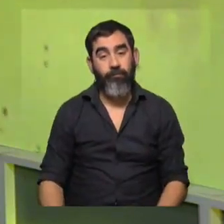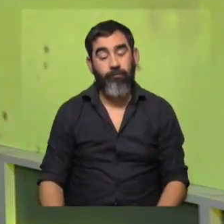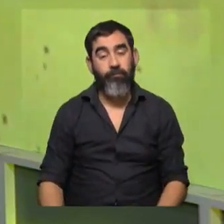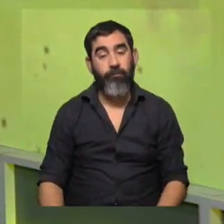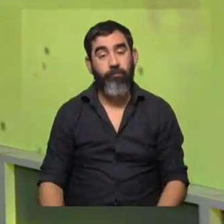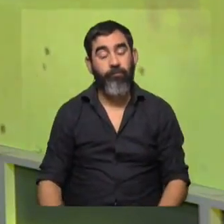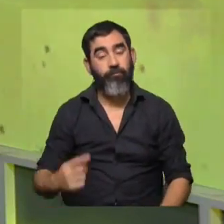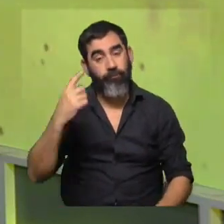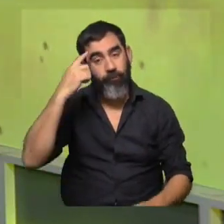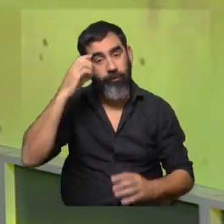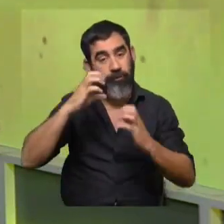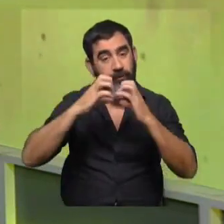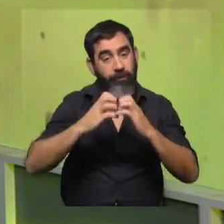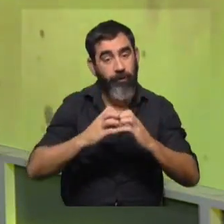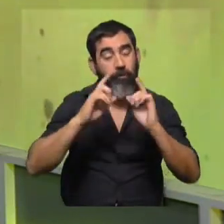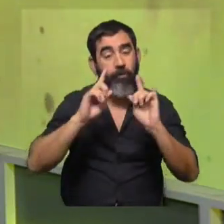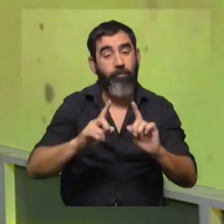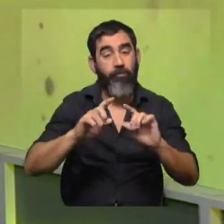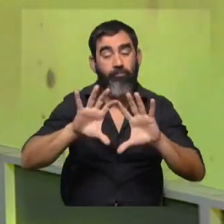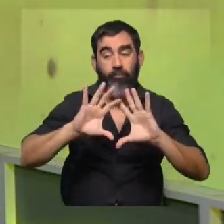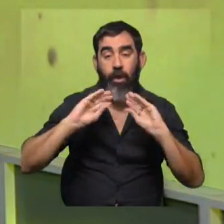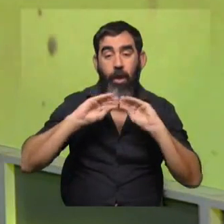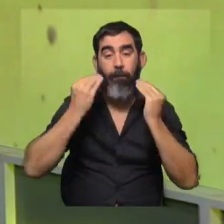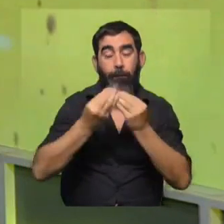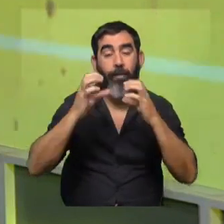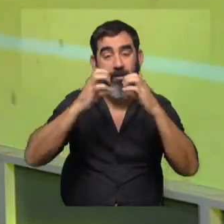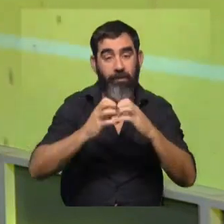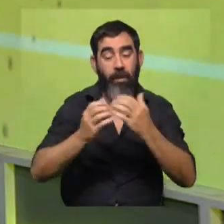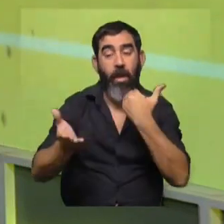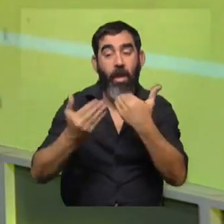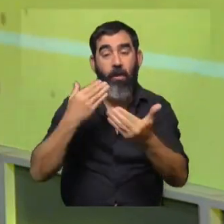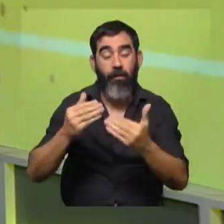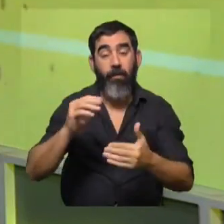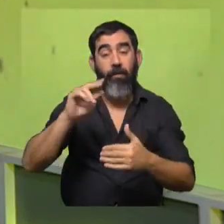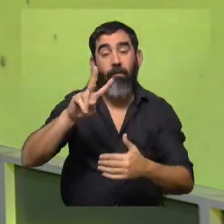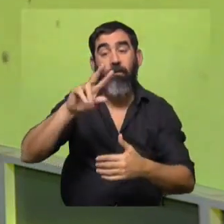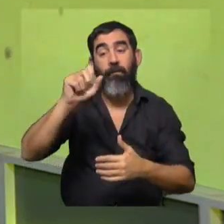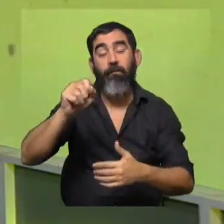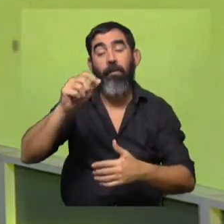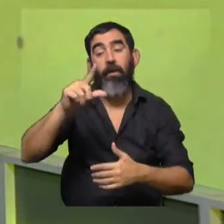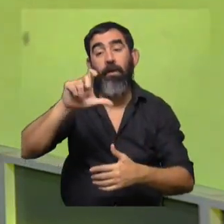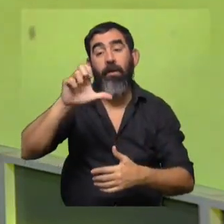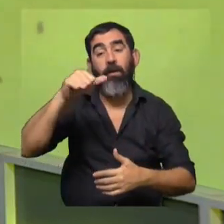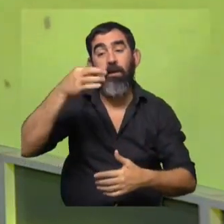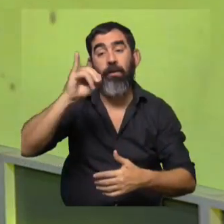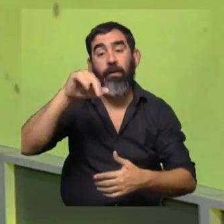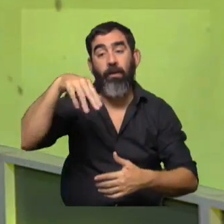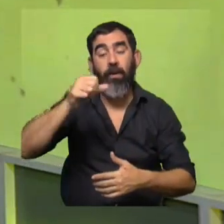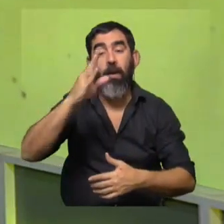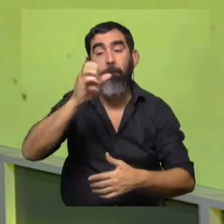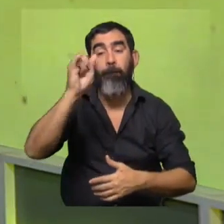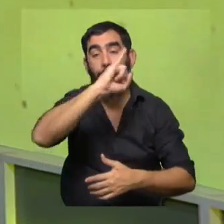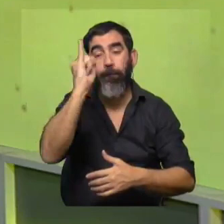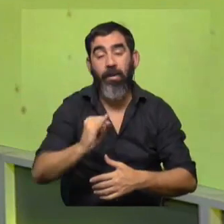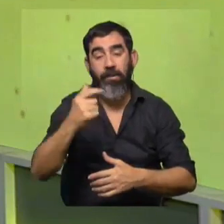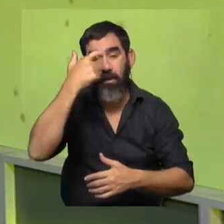funciones cognitivas y también el volumen cerebral. Alexandra habló con Valentina Paz, quien es licenciada en Psicología